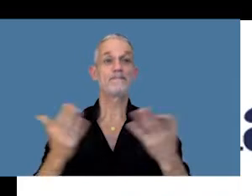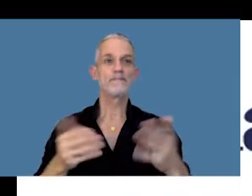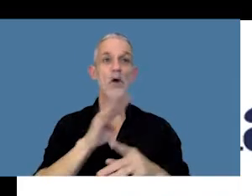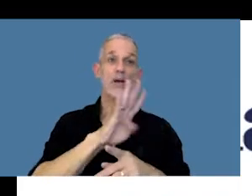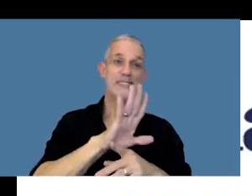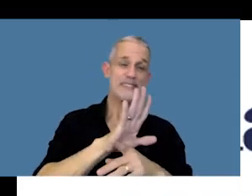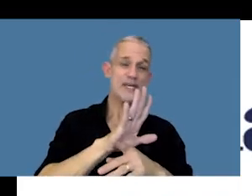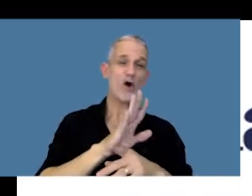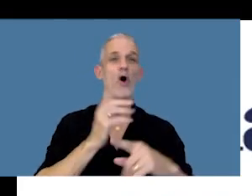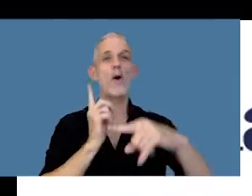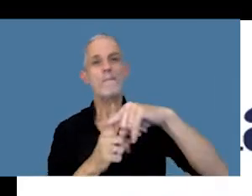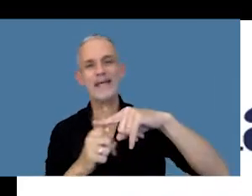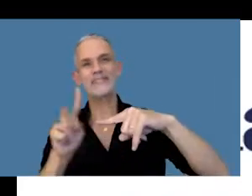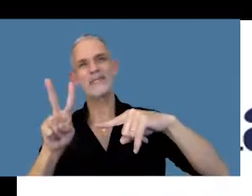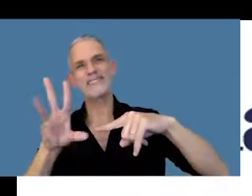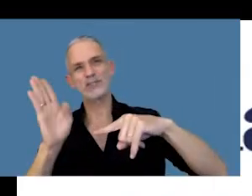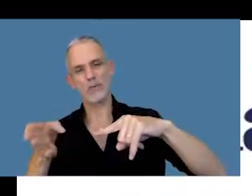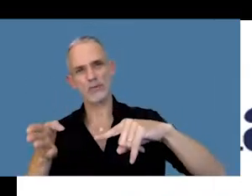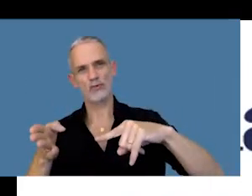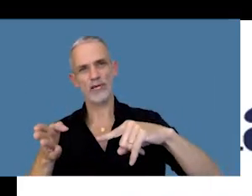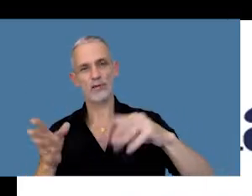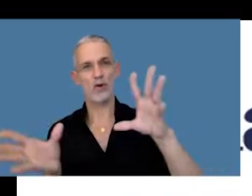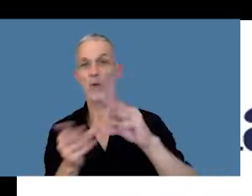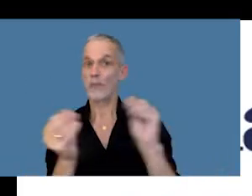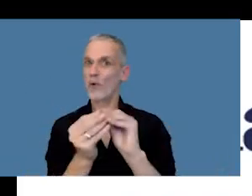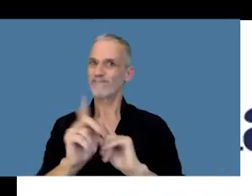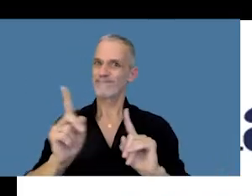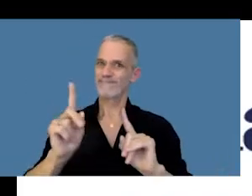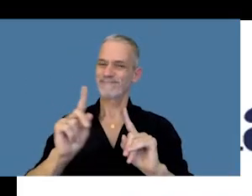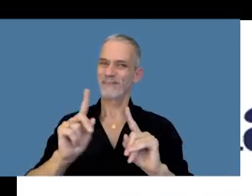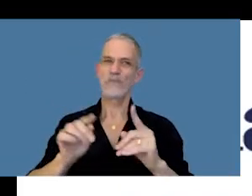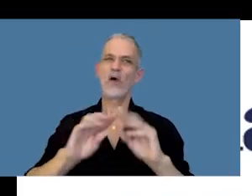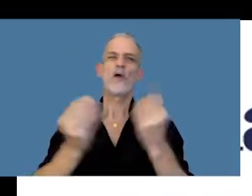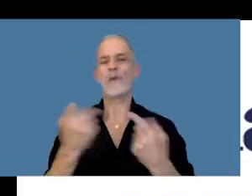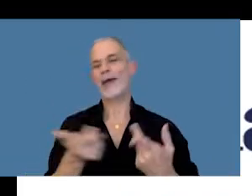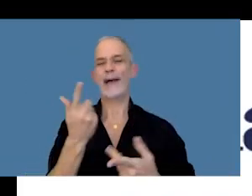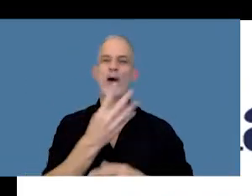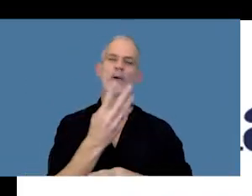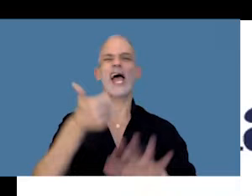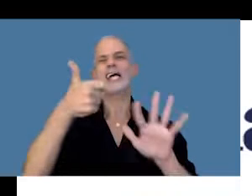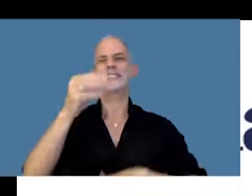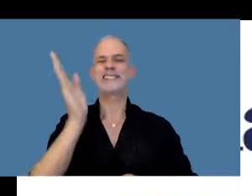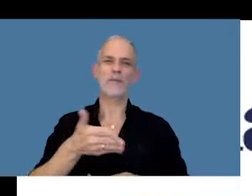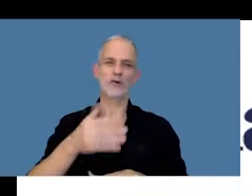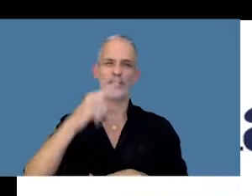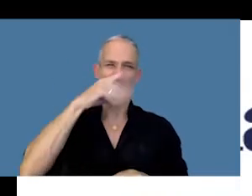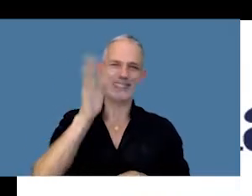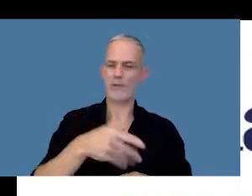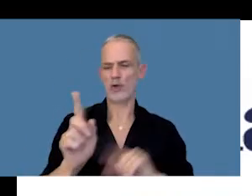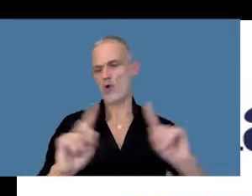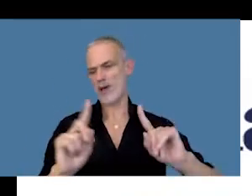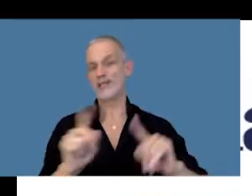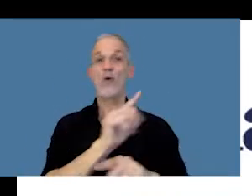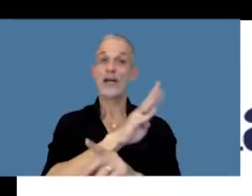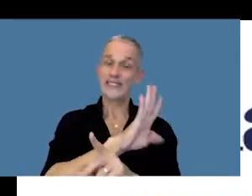45 más otra del 25%. No se acumulan, es decir, no es que es 70%. Es